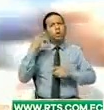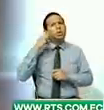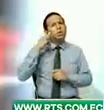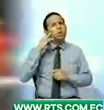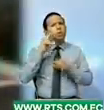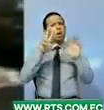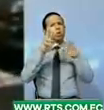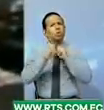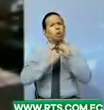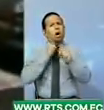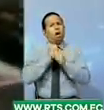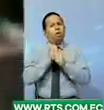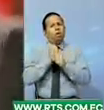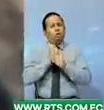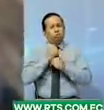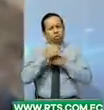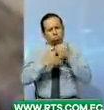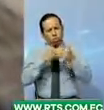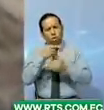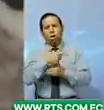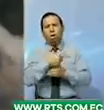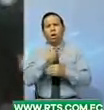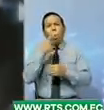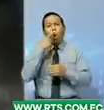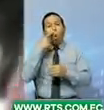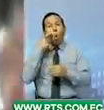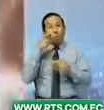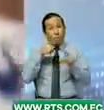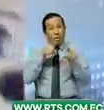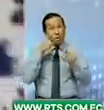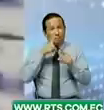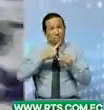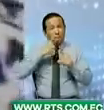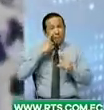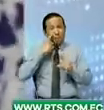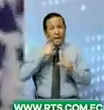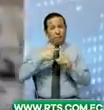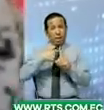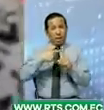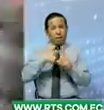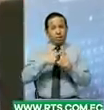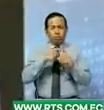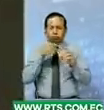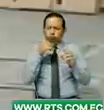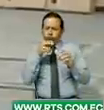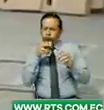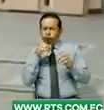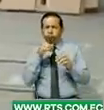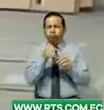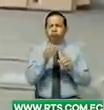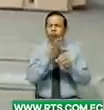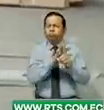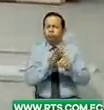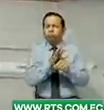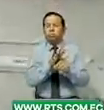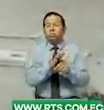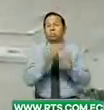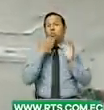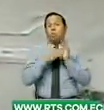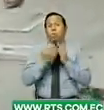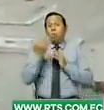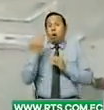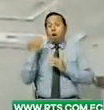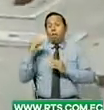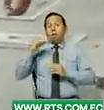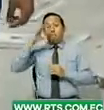violada. El 20 de abril pasado se detuvo al padrastro de la menor, justo cuando los uniformados llegaron en un operativo